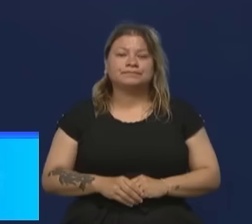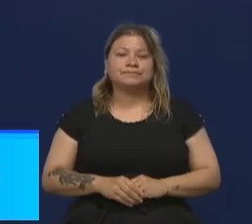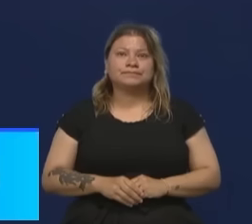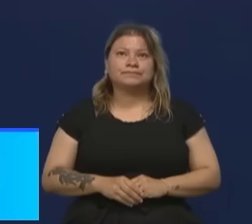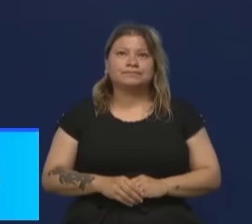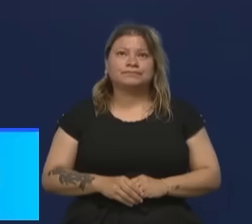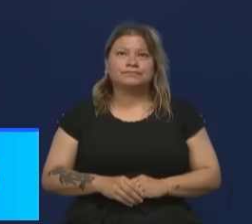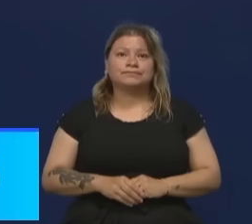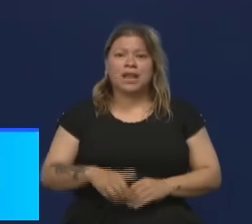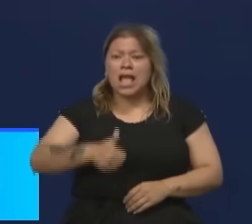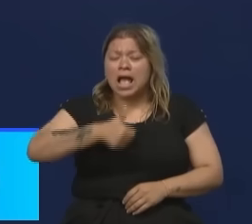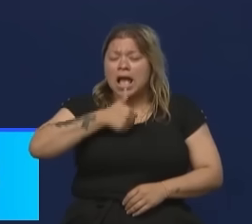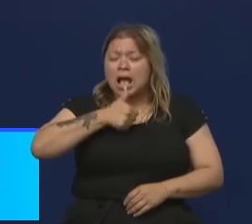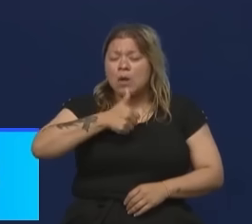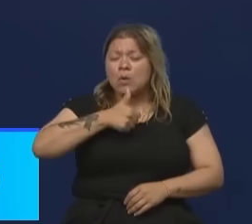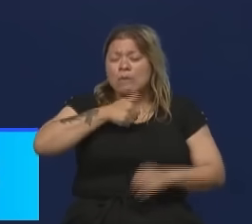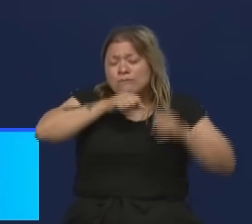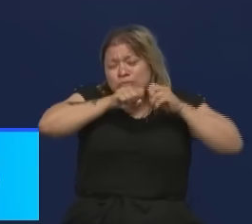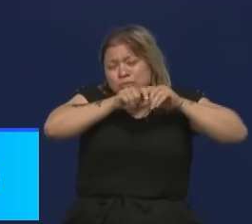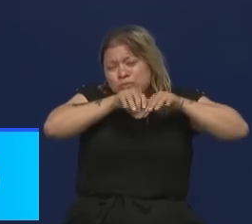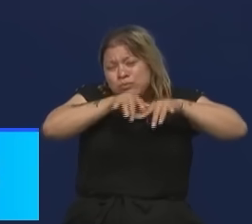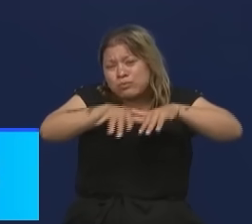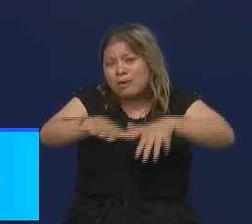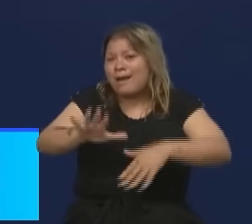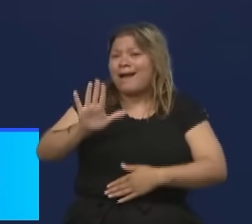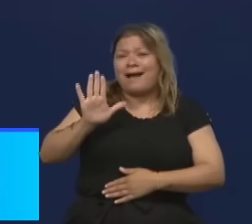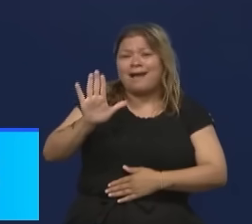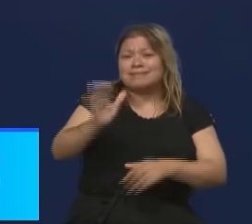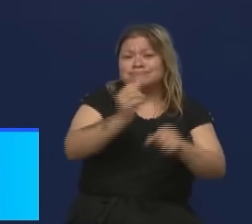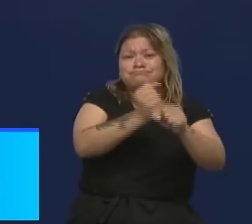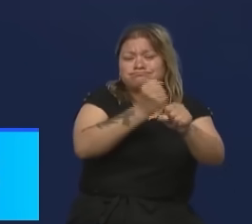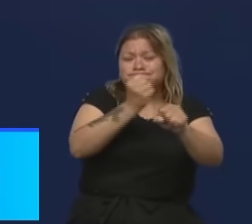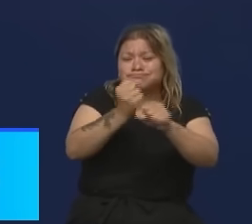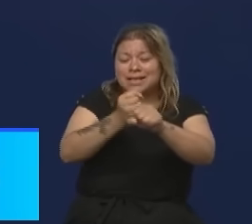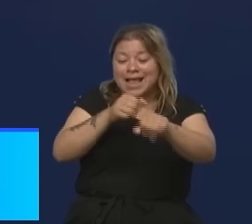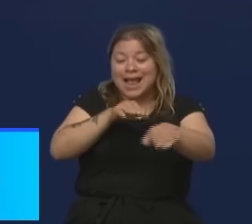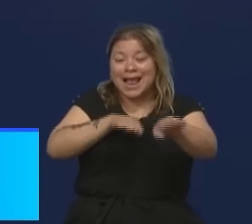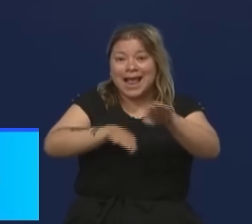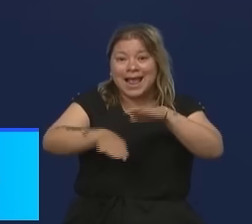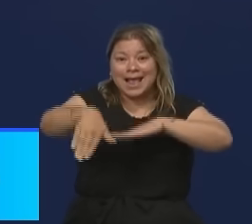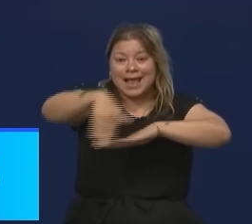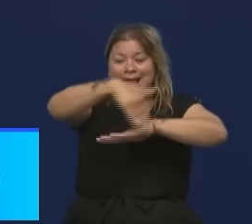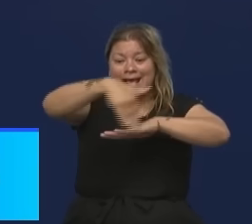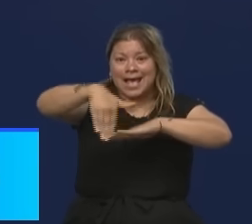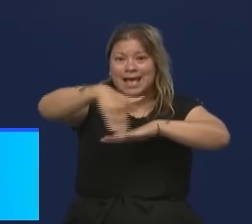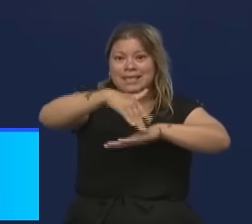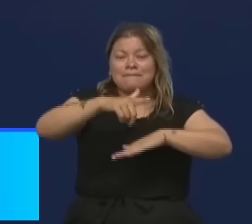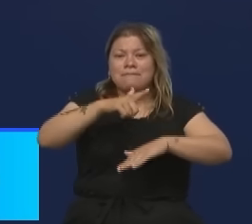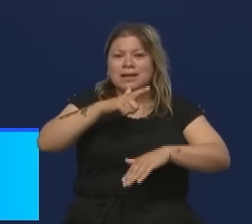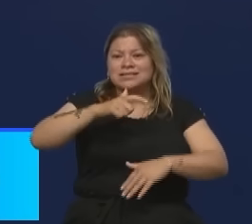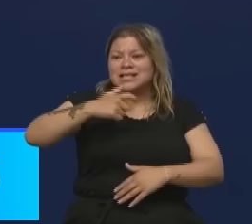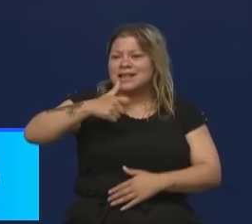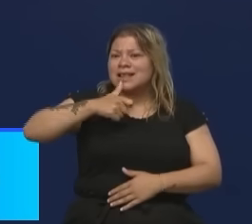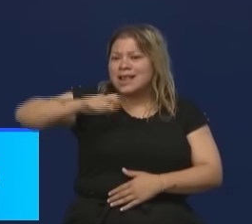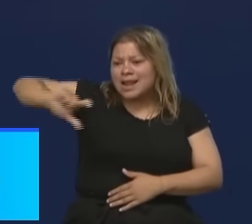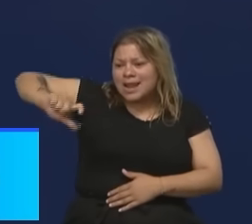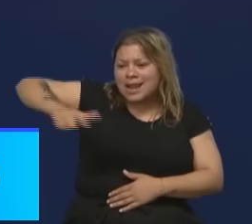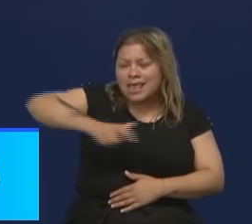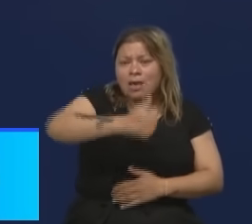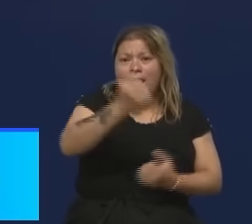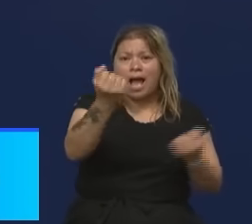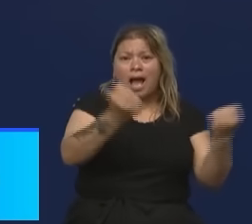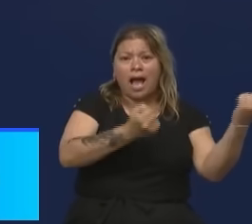La potencia de las aguas generó estos desastres. Las calles se transformaron en ríos y los autos